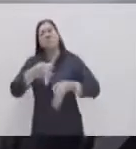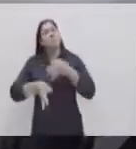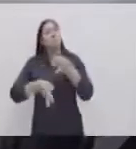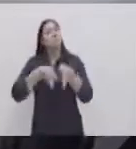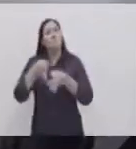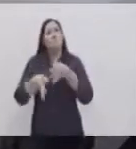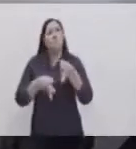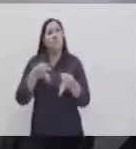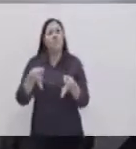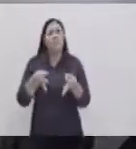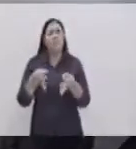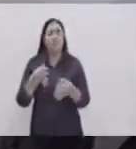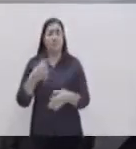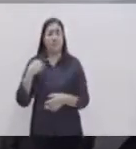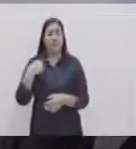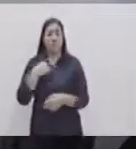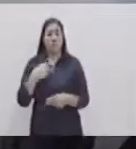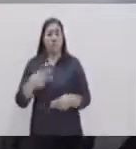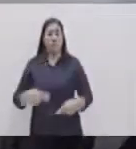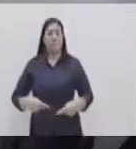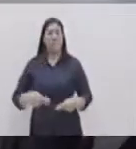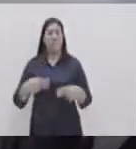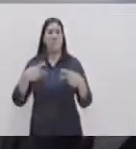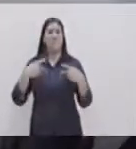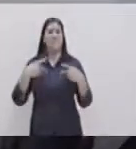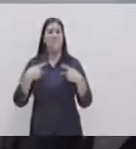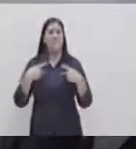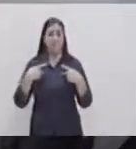que se viven cosas